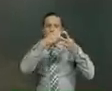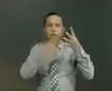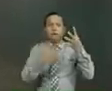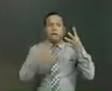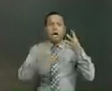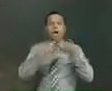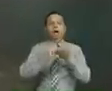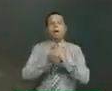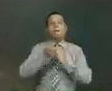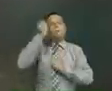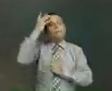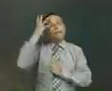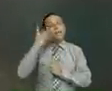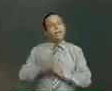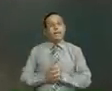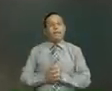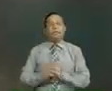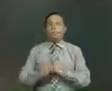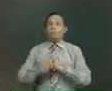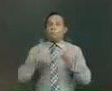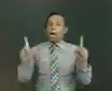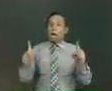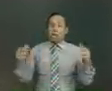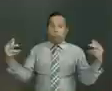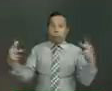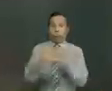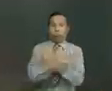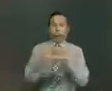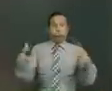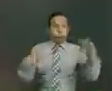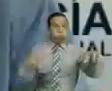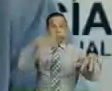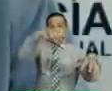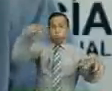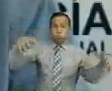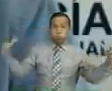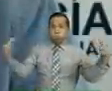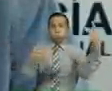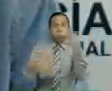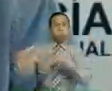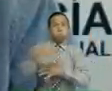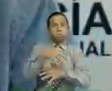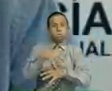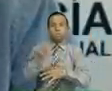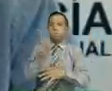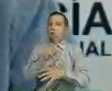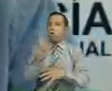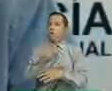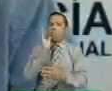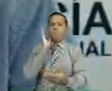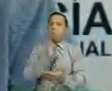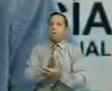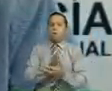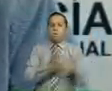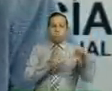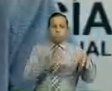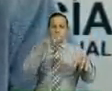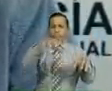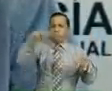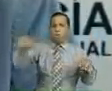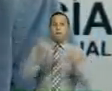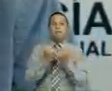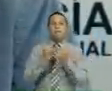de Los Ríos, pero la circulación entre cantones aún no se autoriza. Igual, los otros 8 cantones que